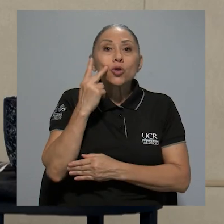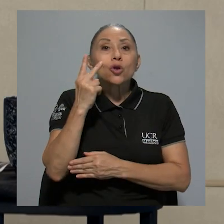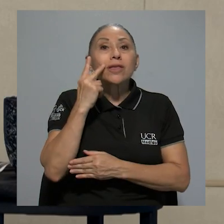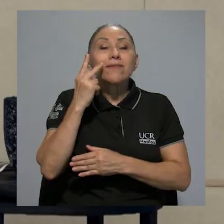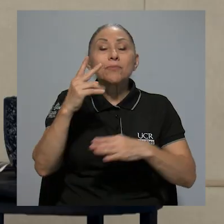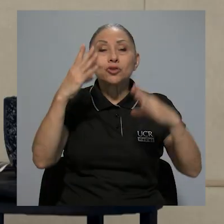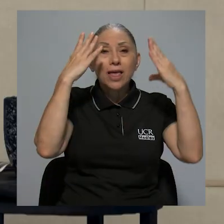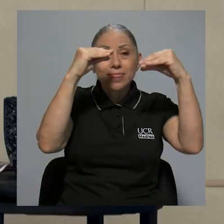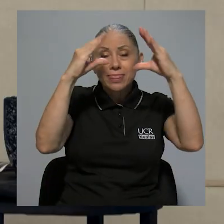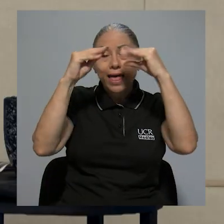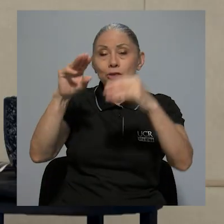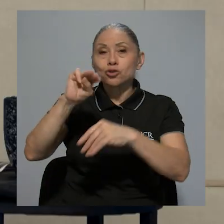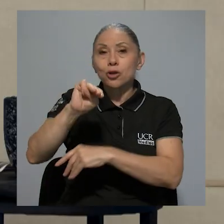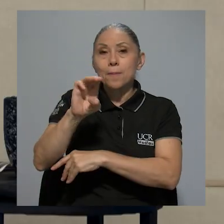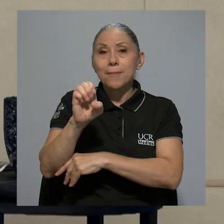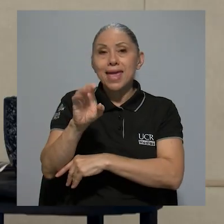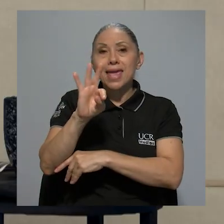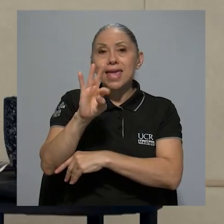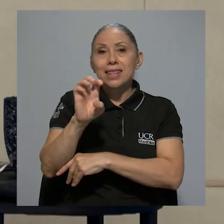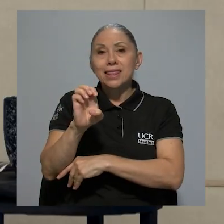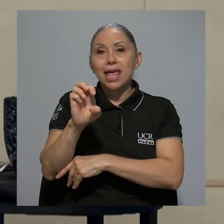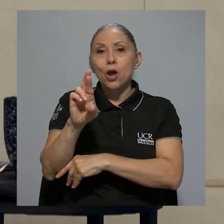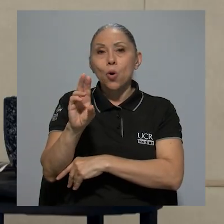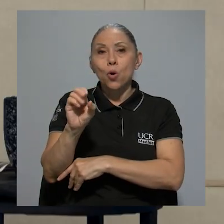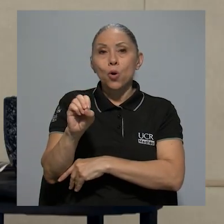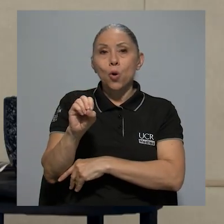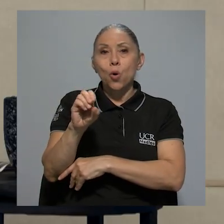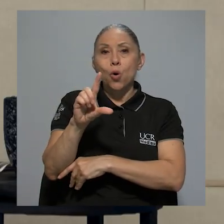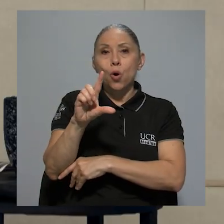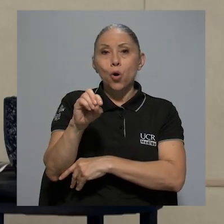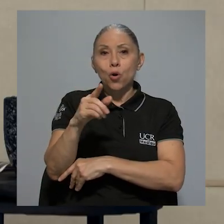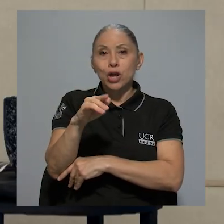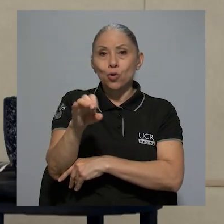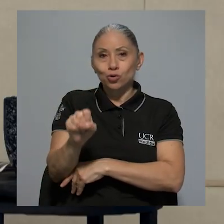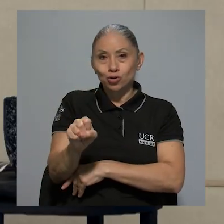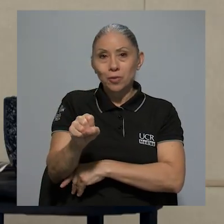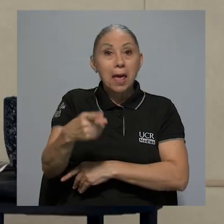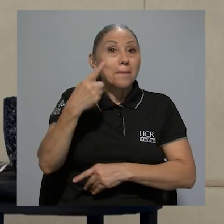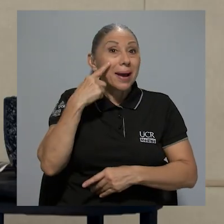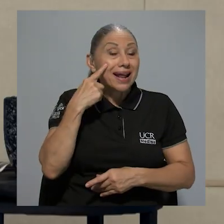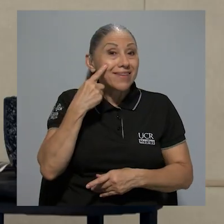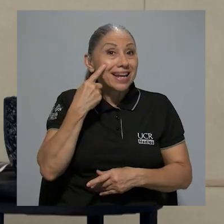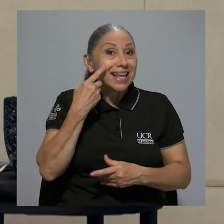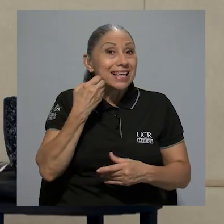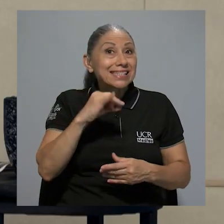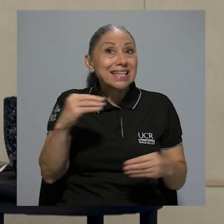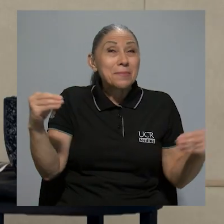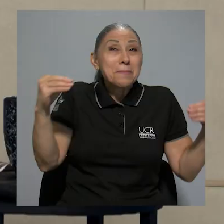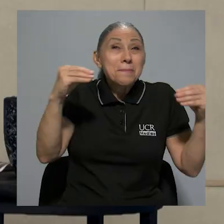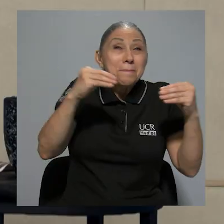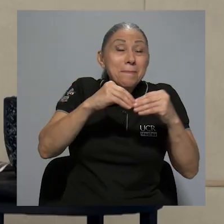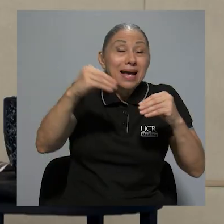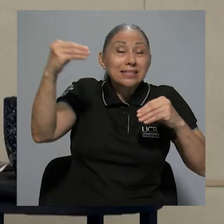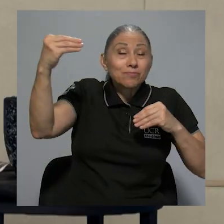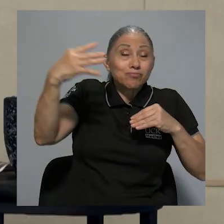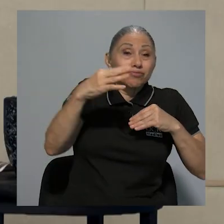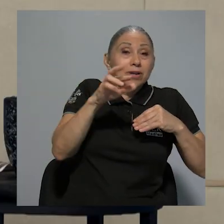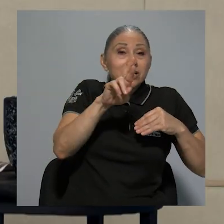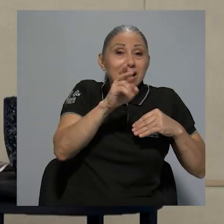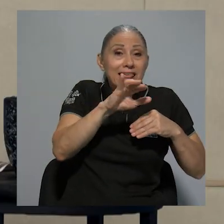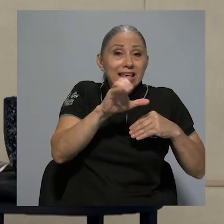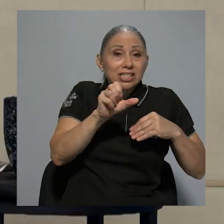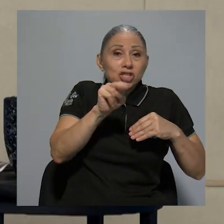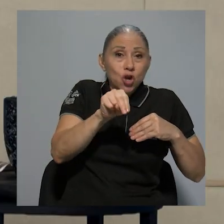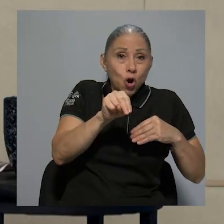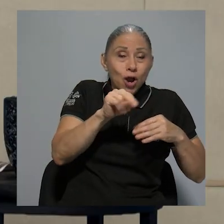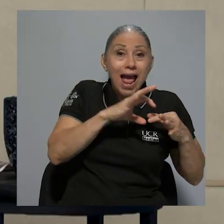poco datos meteorológicos sobre esta muestra para ver si en efecto hay un vínculo entre tener más radiación y recibir menos luz.